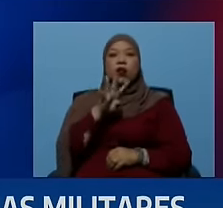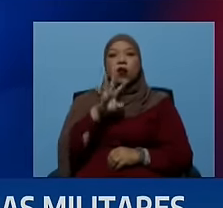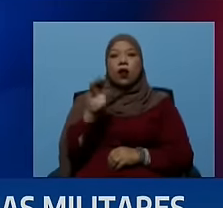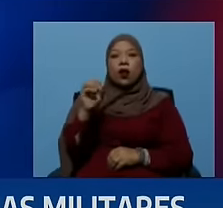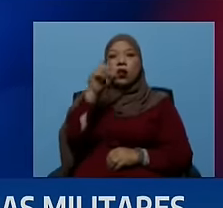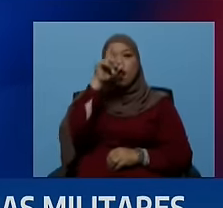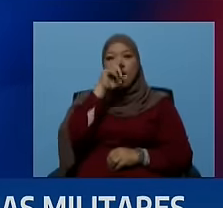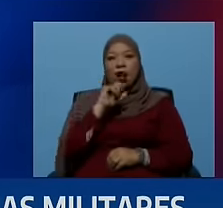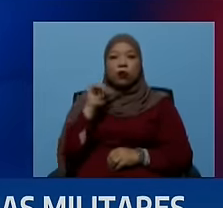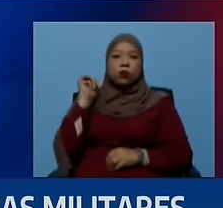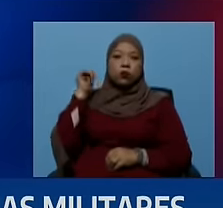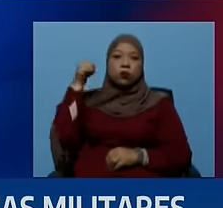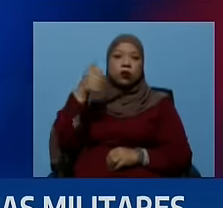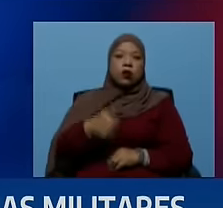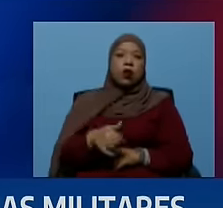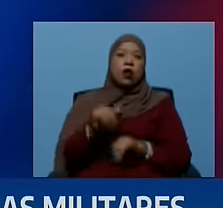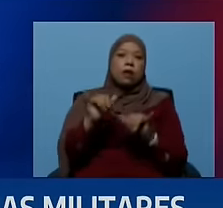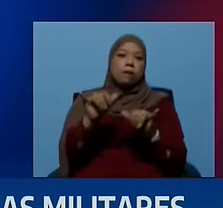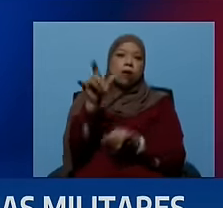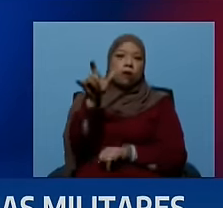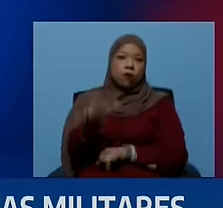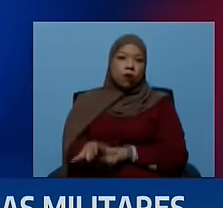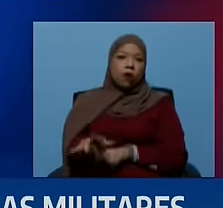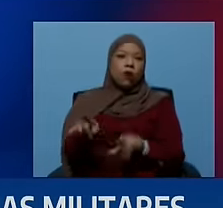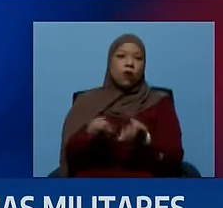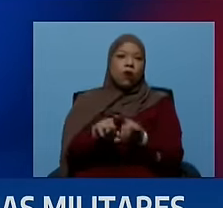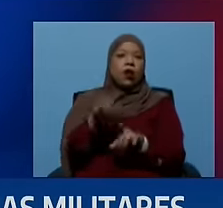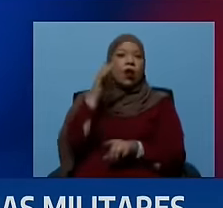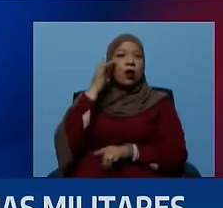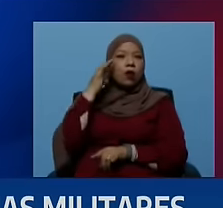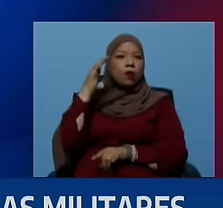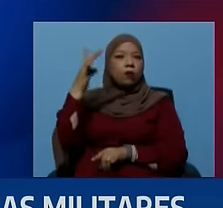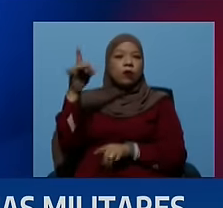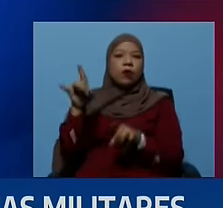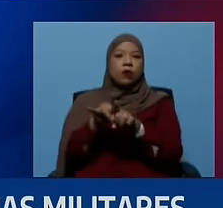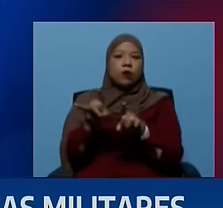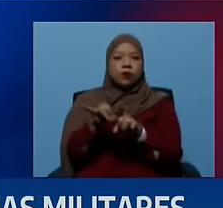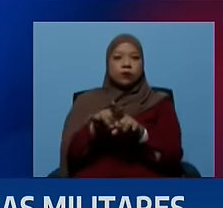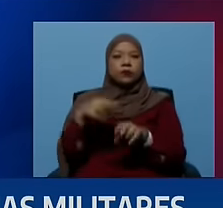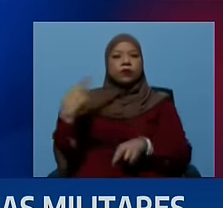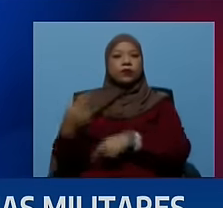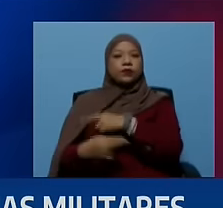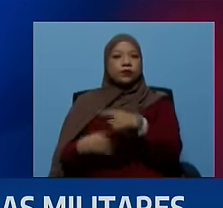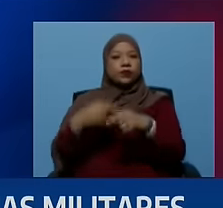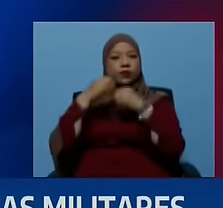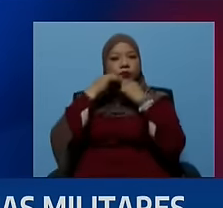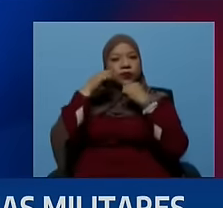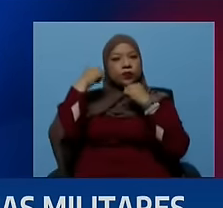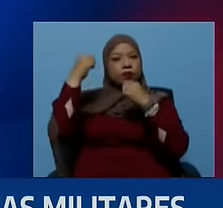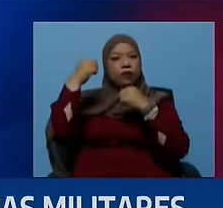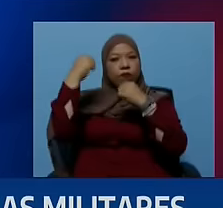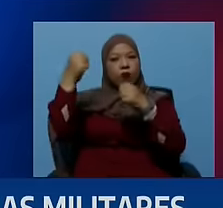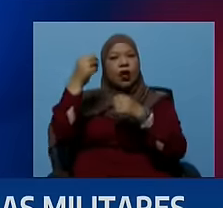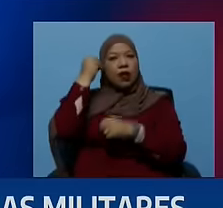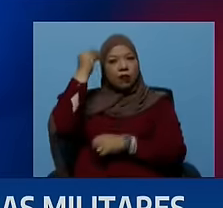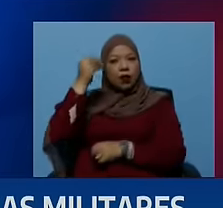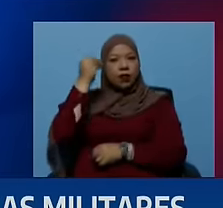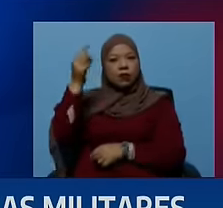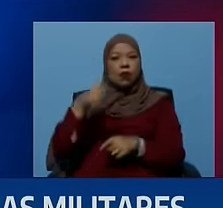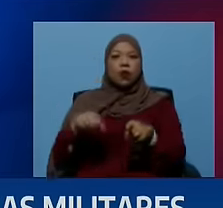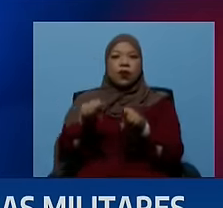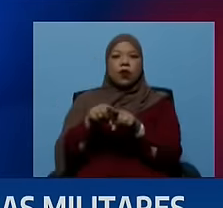años es el mismo de hoy Son los mismos sueño es la misma Rebeldía son las mismas convicciones